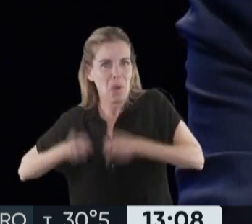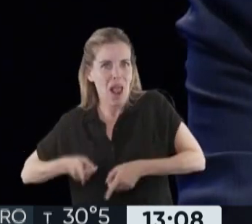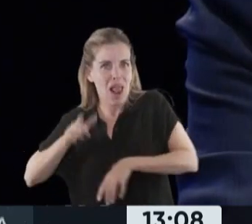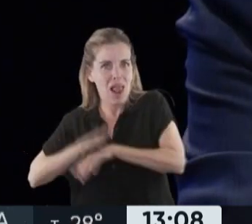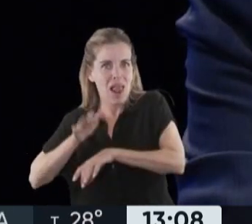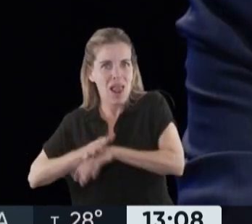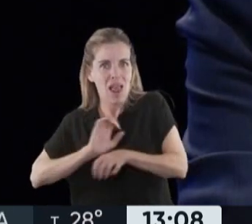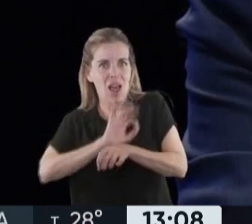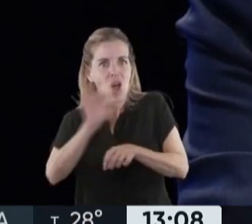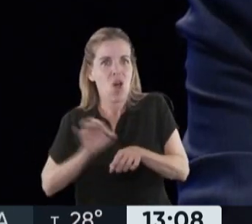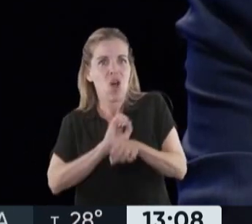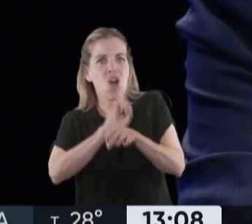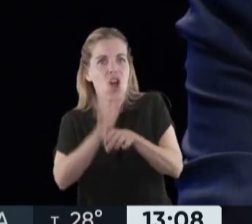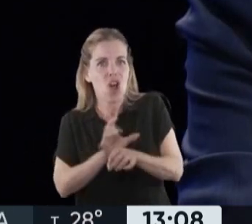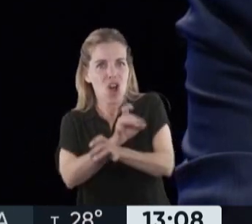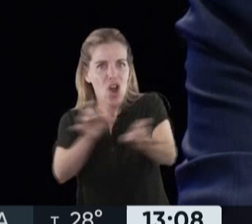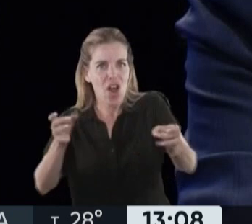realidad.